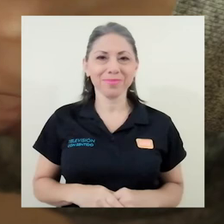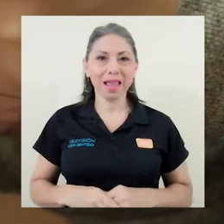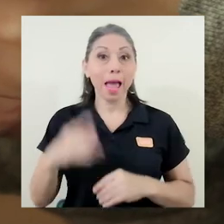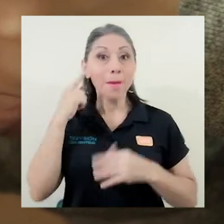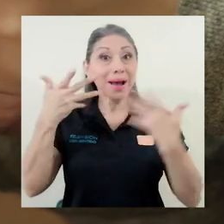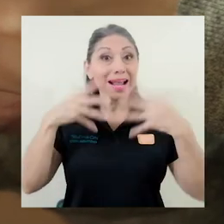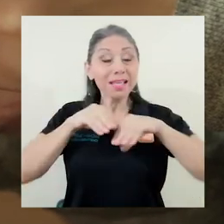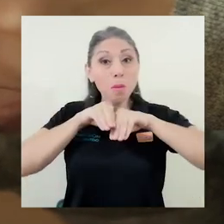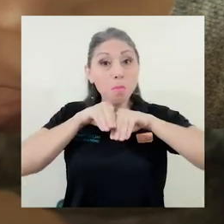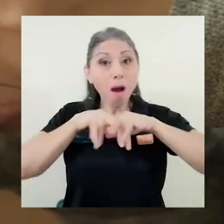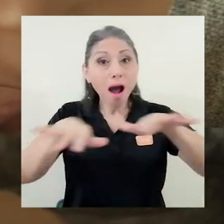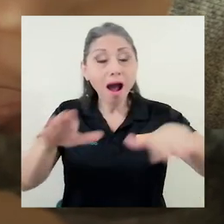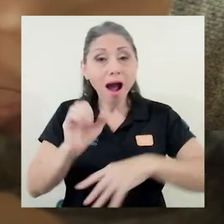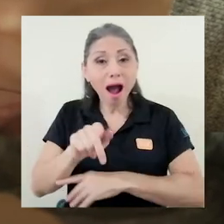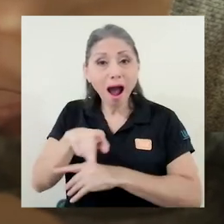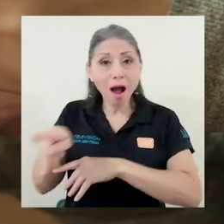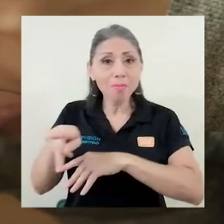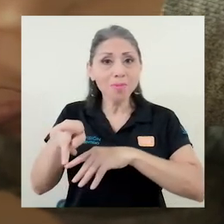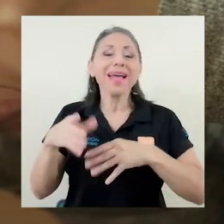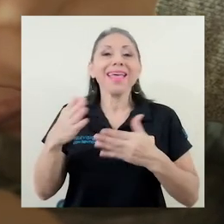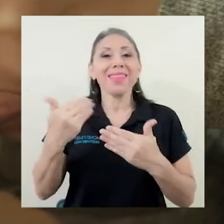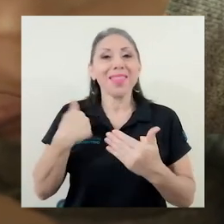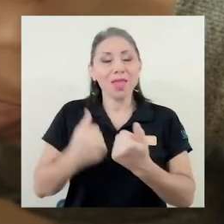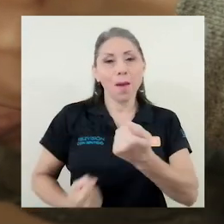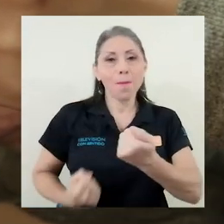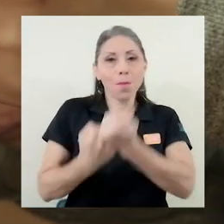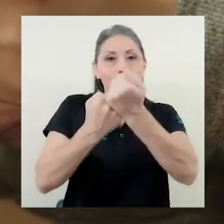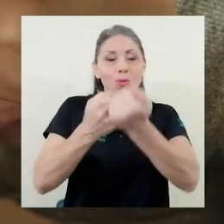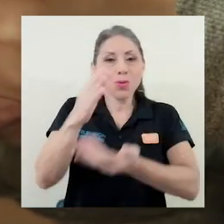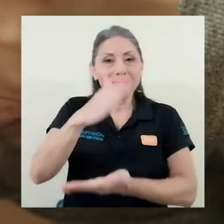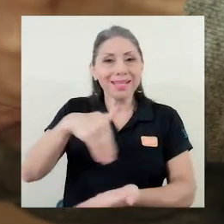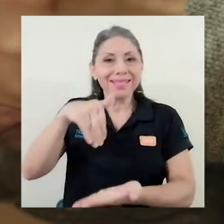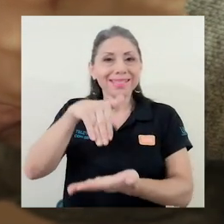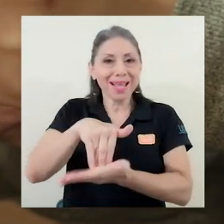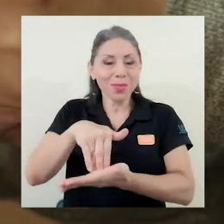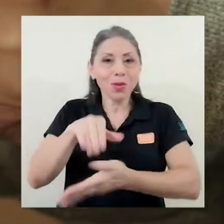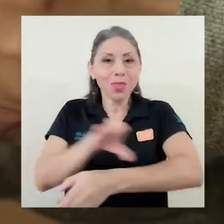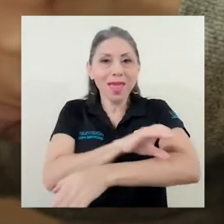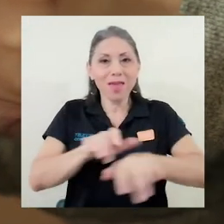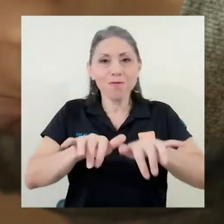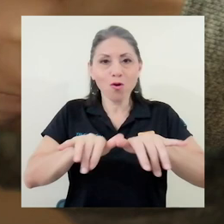Para lanzar la aplicación, se contará con el apoyo del Centro de Informática de la